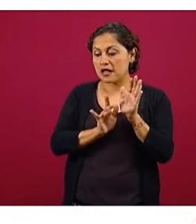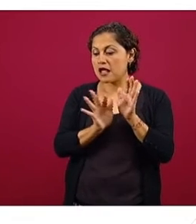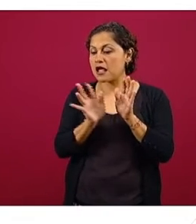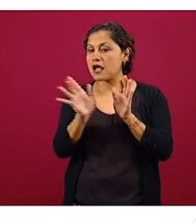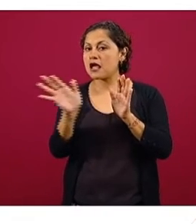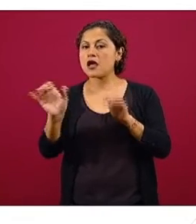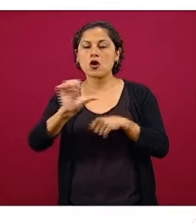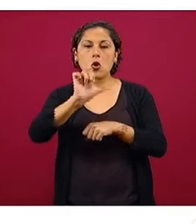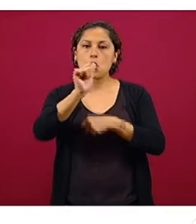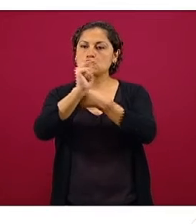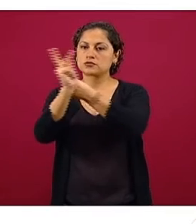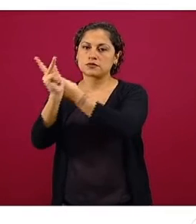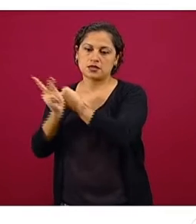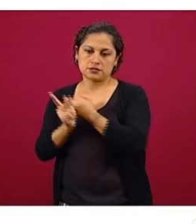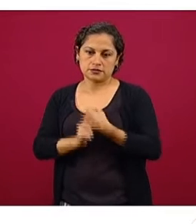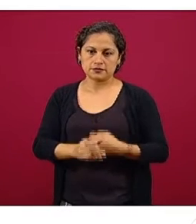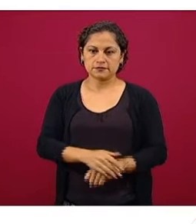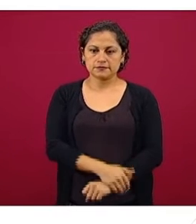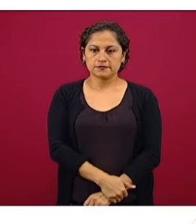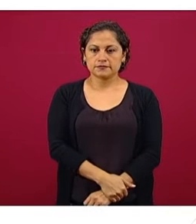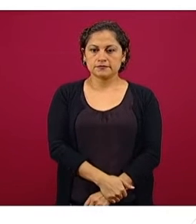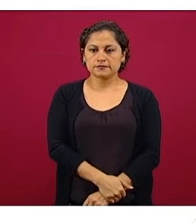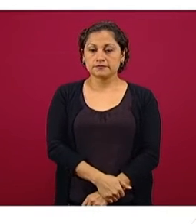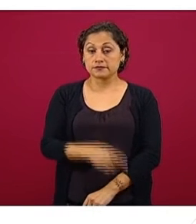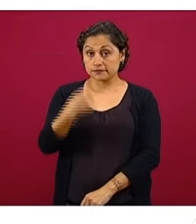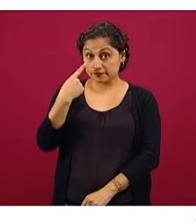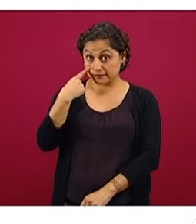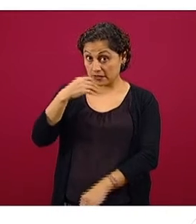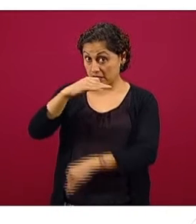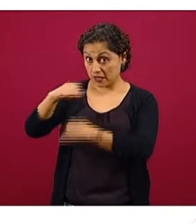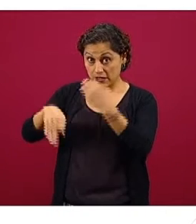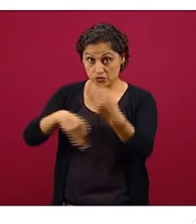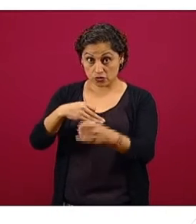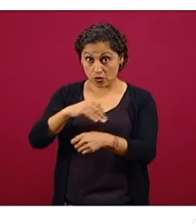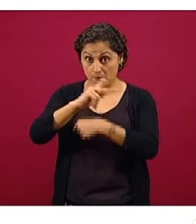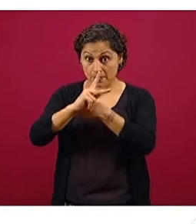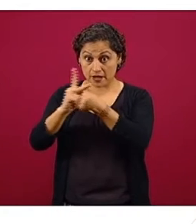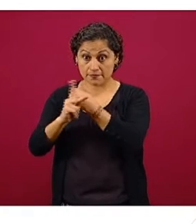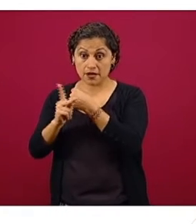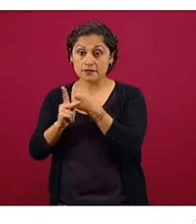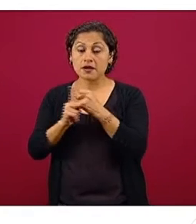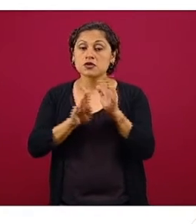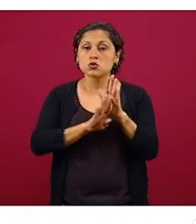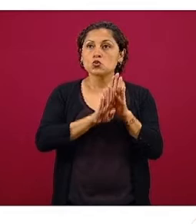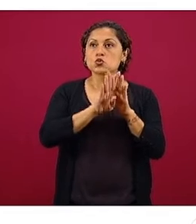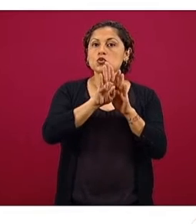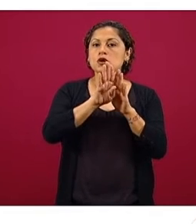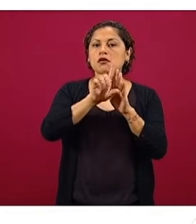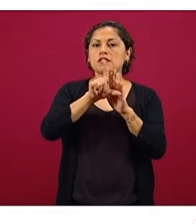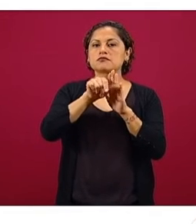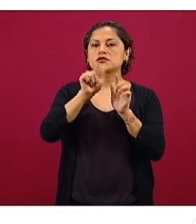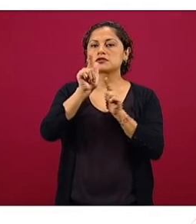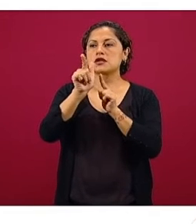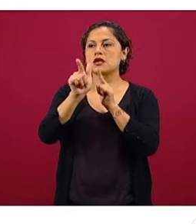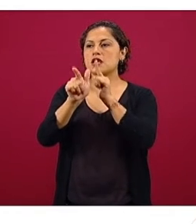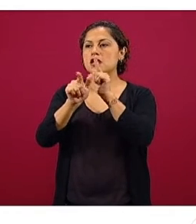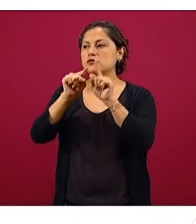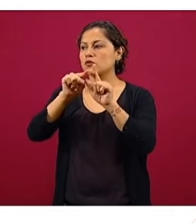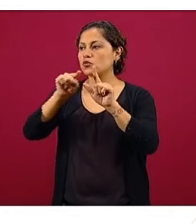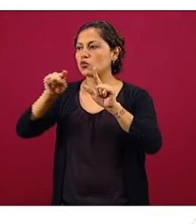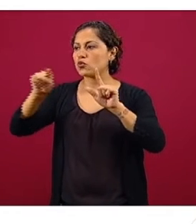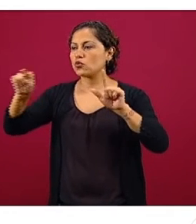de los países del mundo. Vean ustedes cómo todos los países fueron haciendo más lentas sus epidemias conforme transcurría el tiempo.